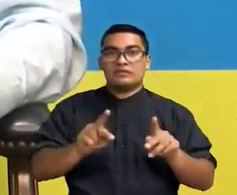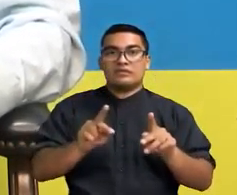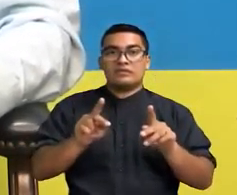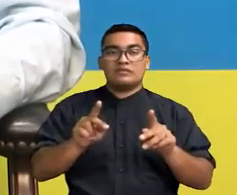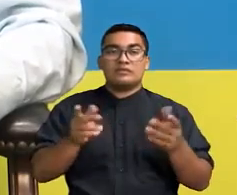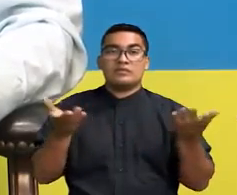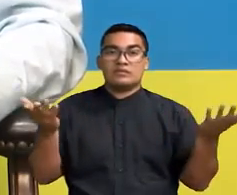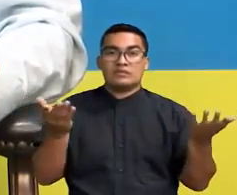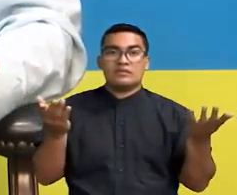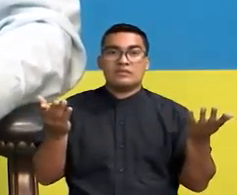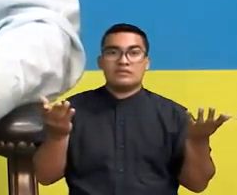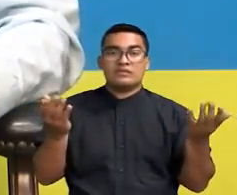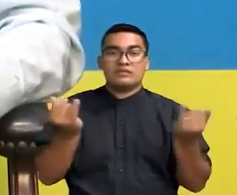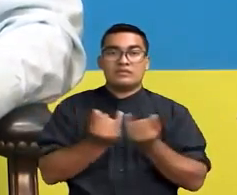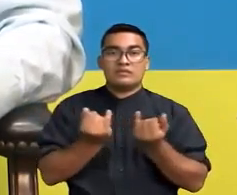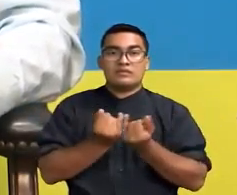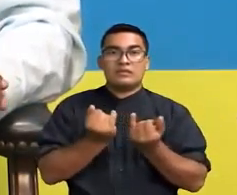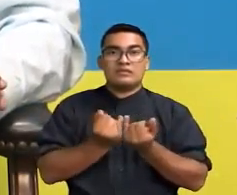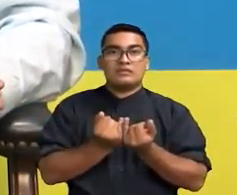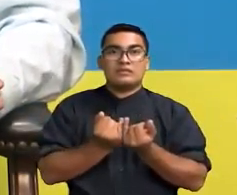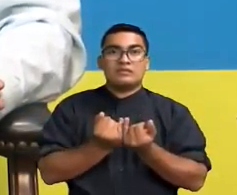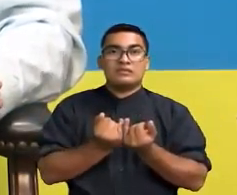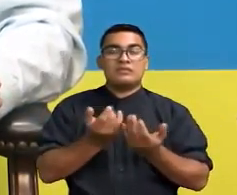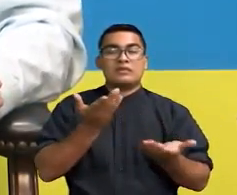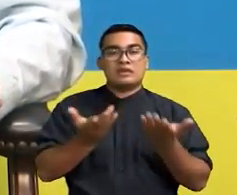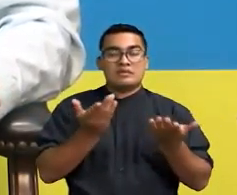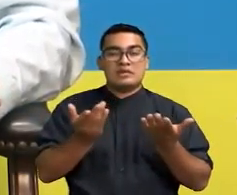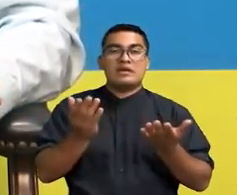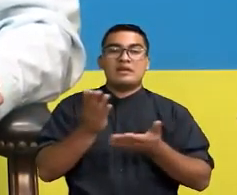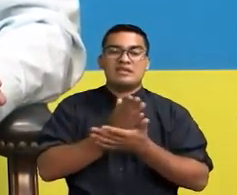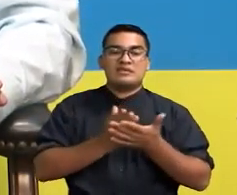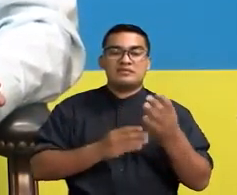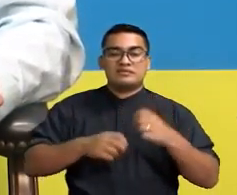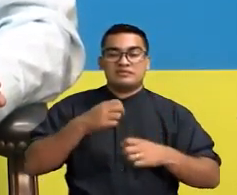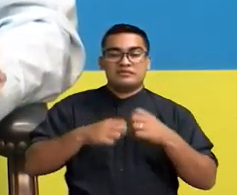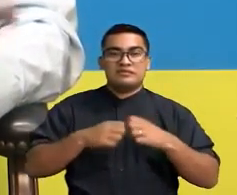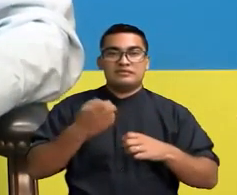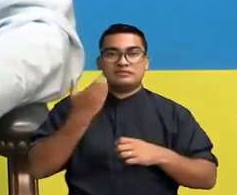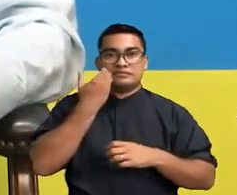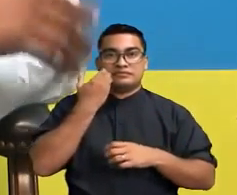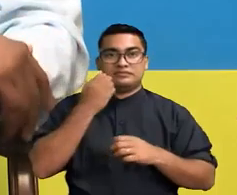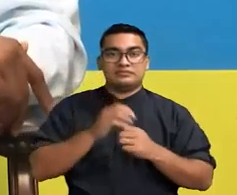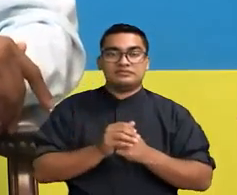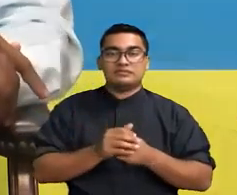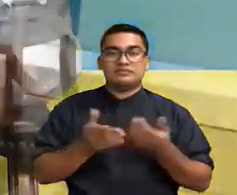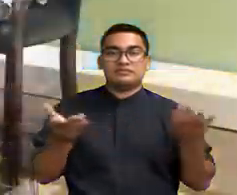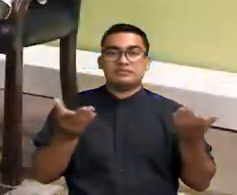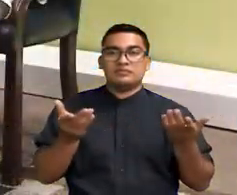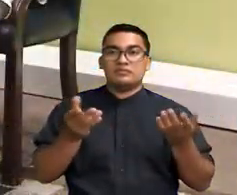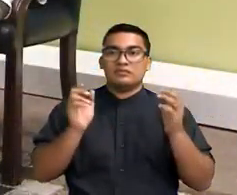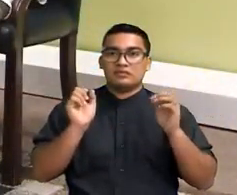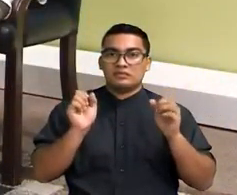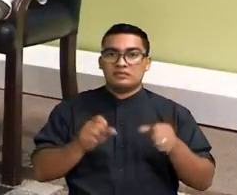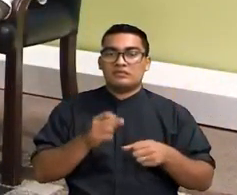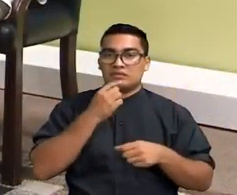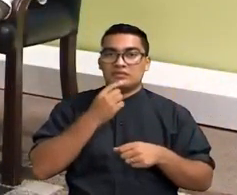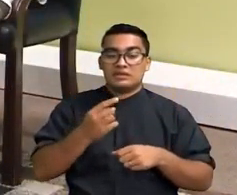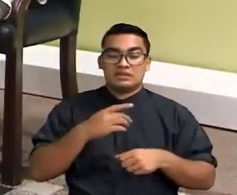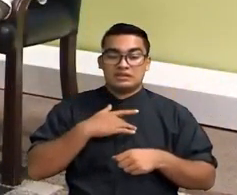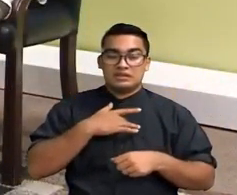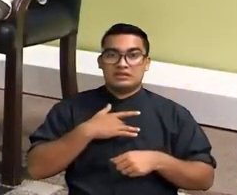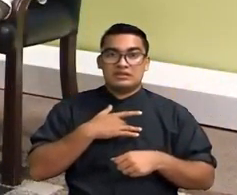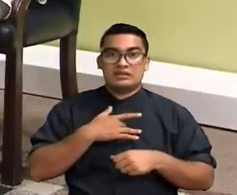que han sufrido tal vez alguna lesión. Doctor, ¿cómo se diagnostica? ¿Hay necesidad de